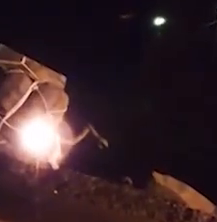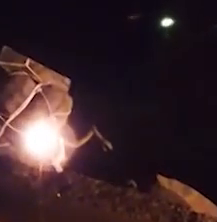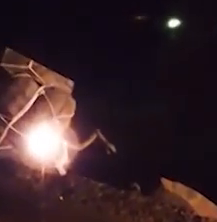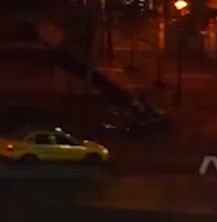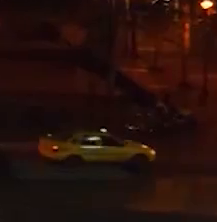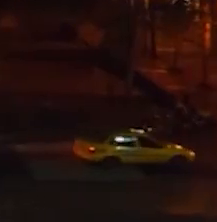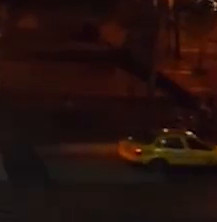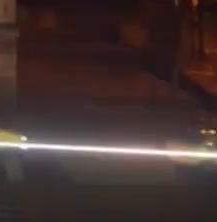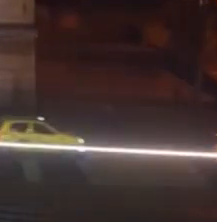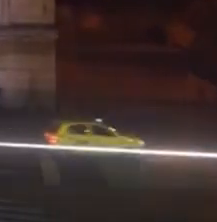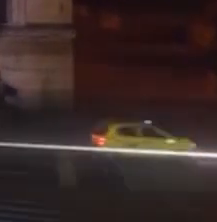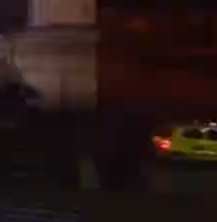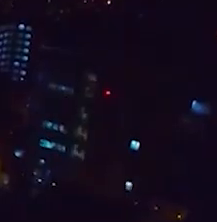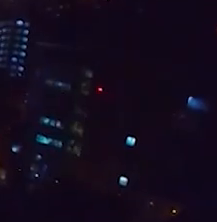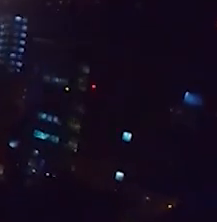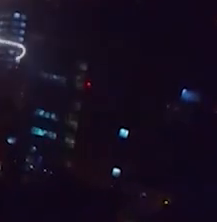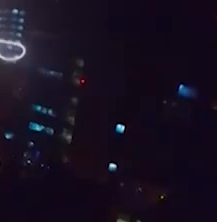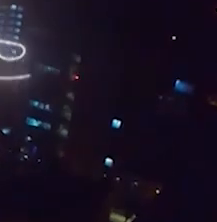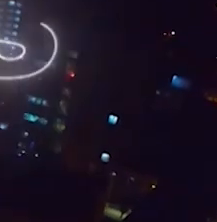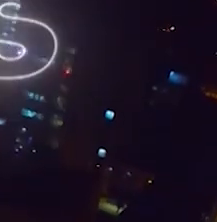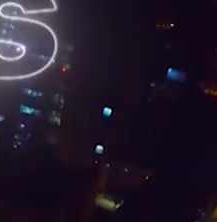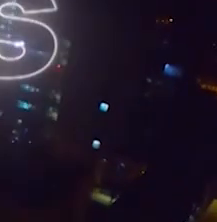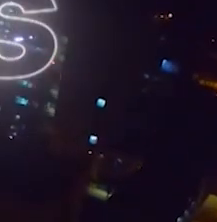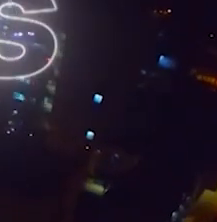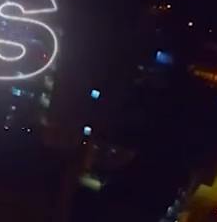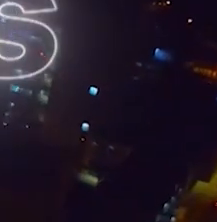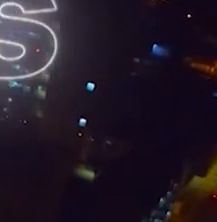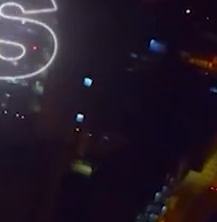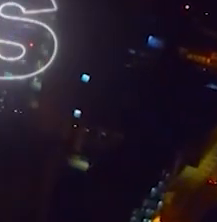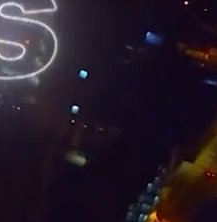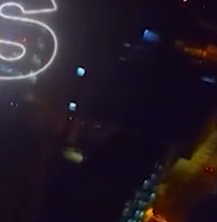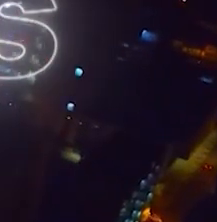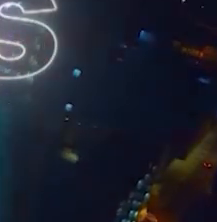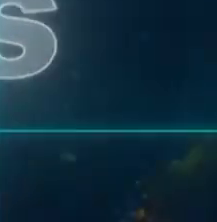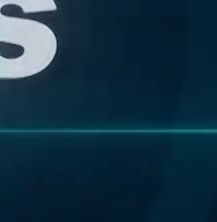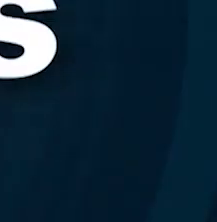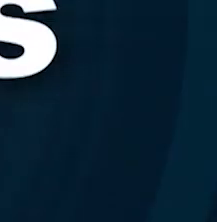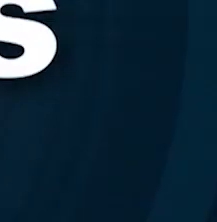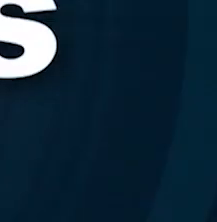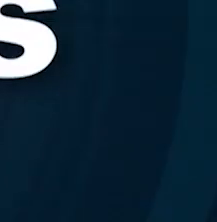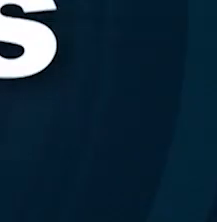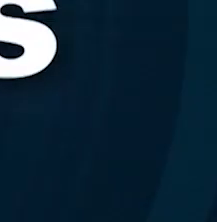Comienza Telecafé Noticias, con la mejor y más completa información del Triángulo del Café.